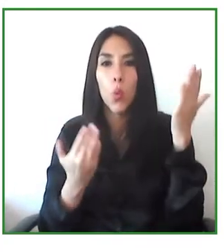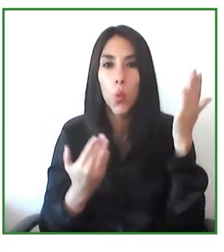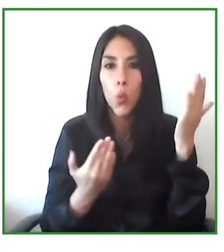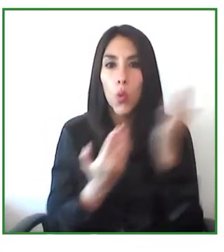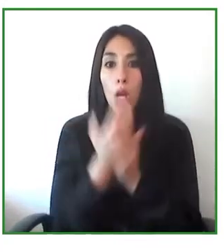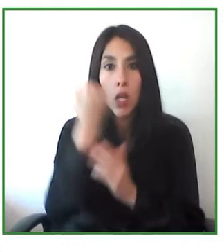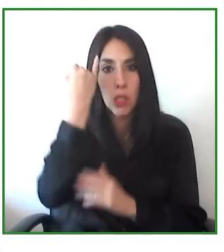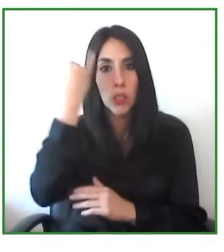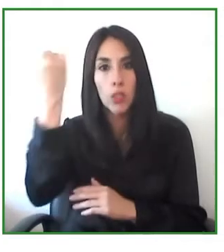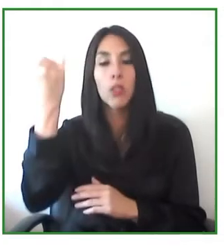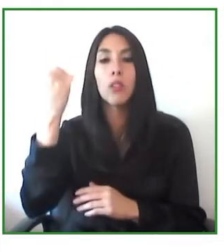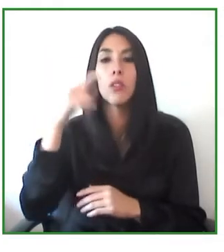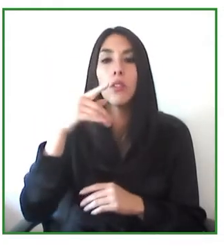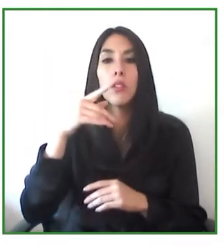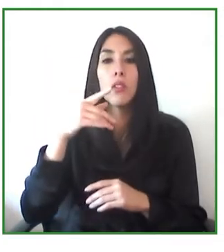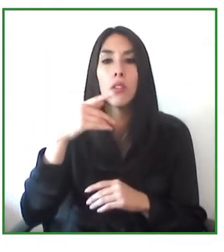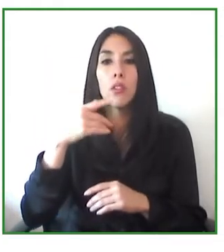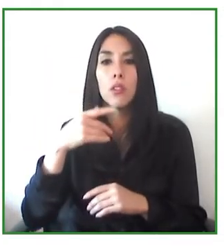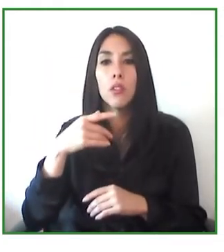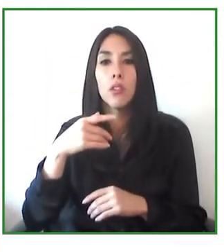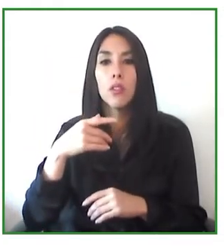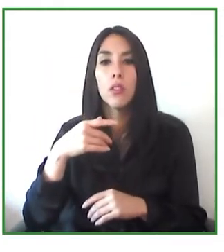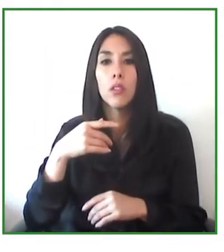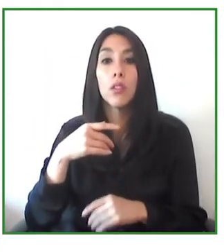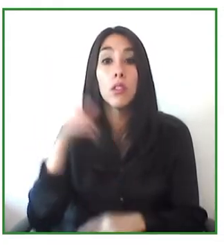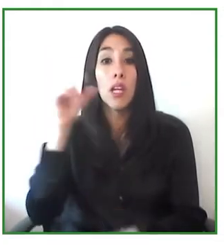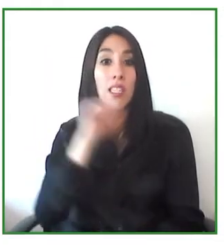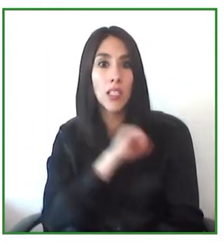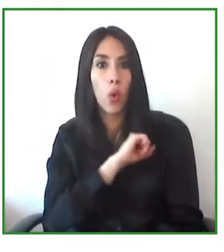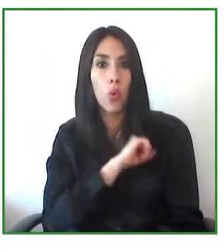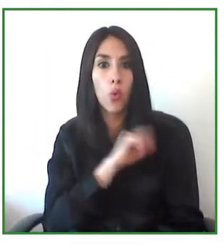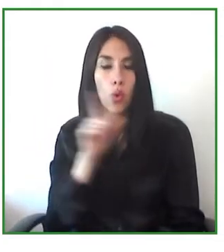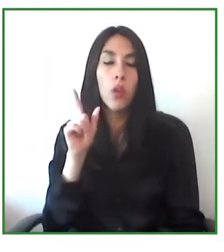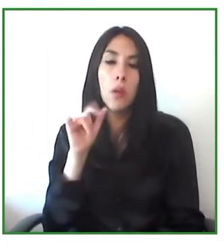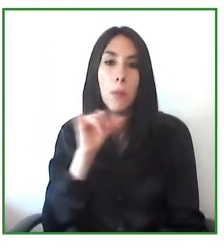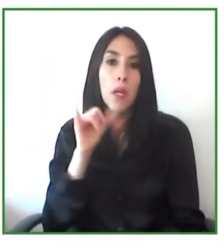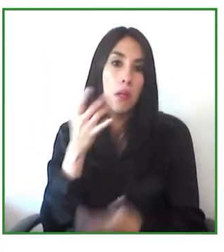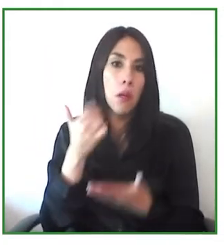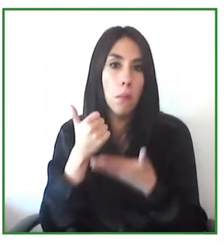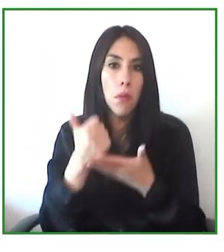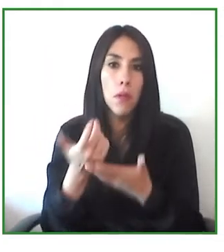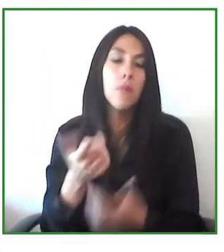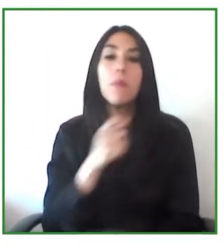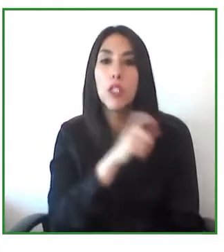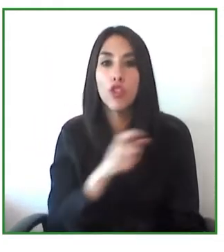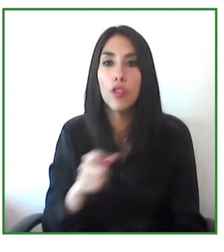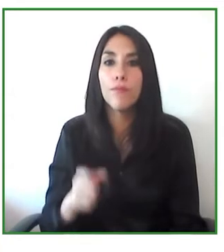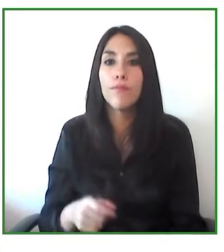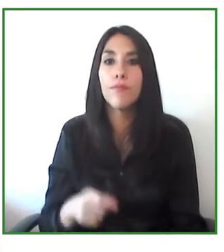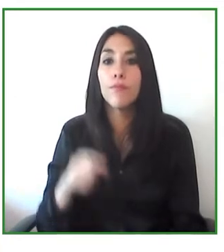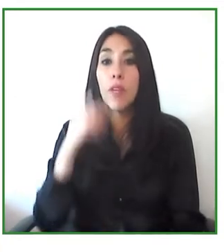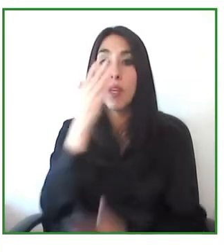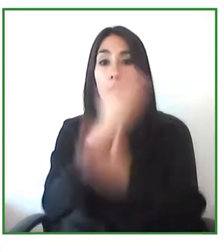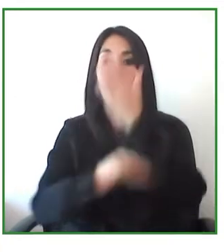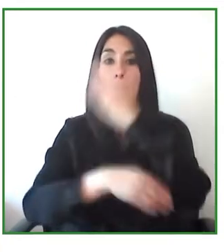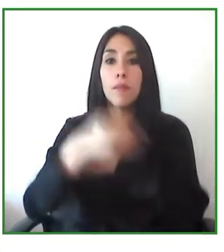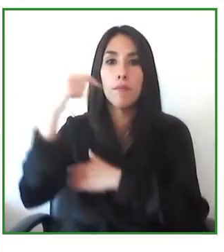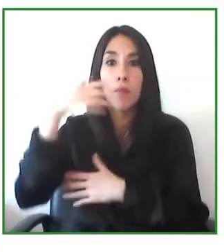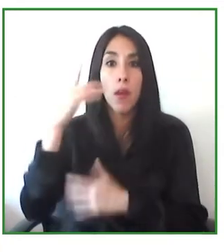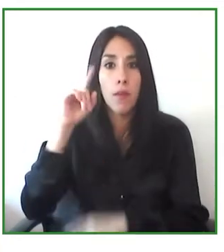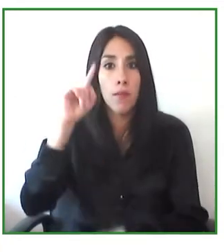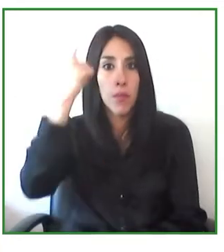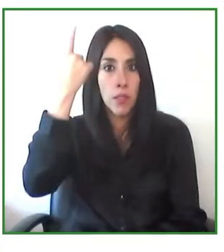Chile para que sean las personas con discapacidad las primeras que lo quieran, estos servicios,